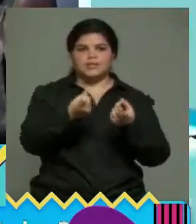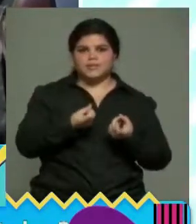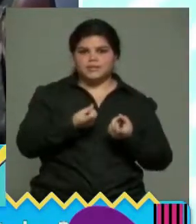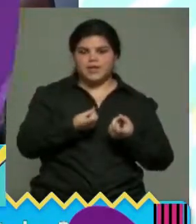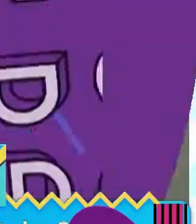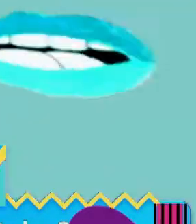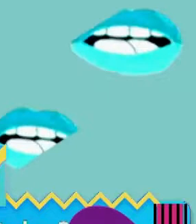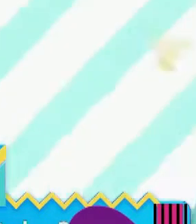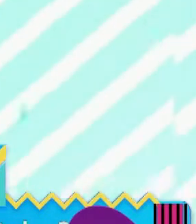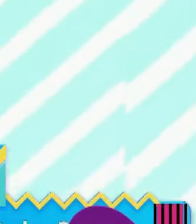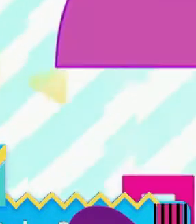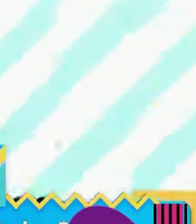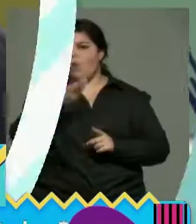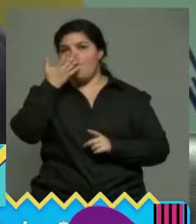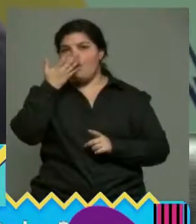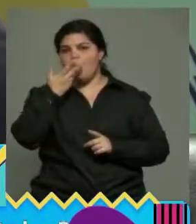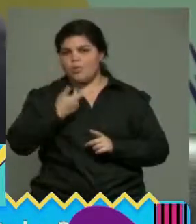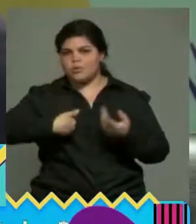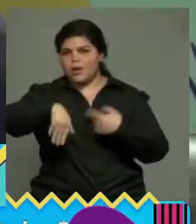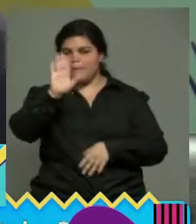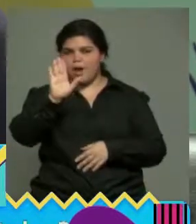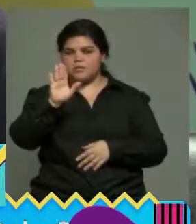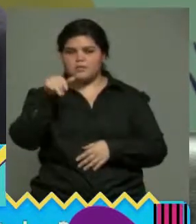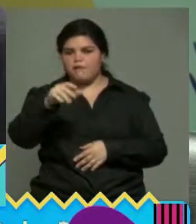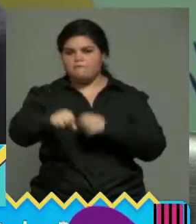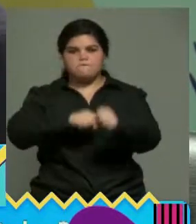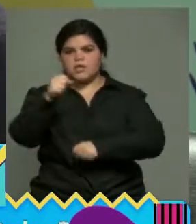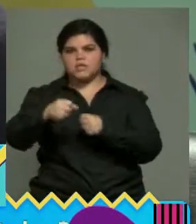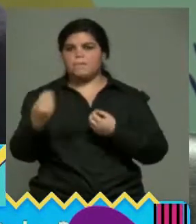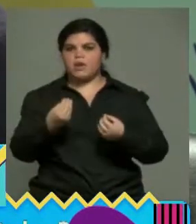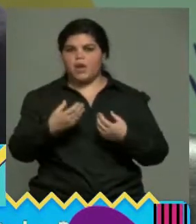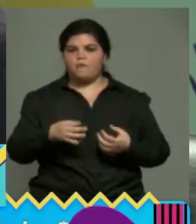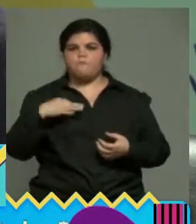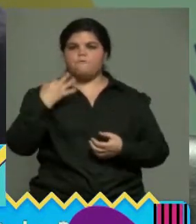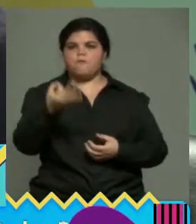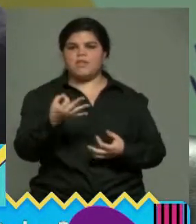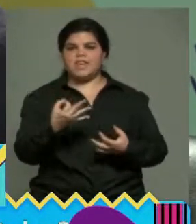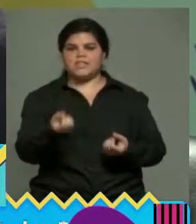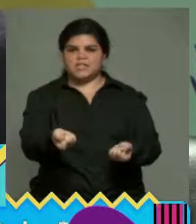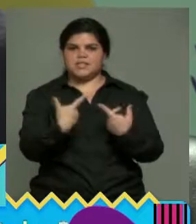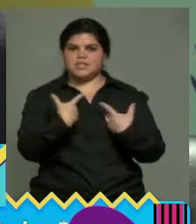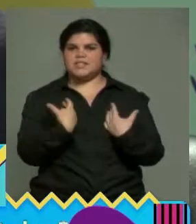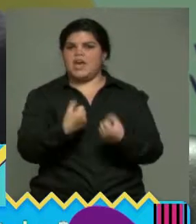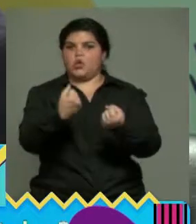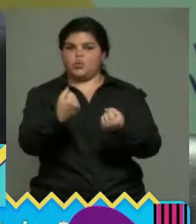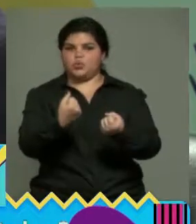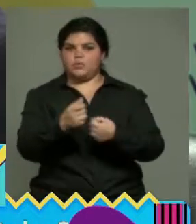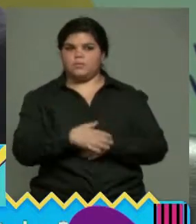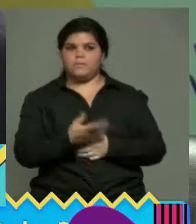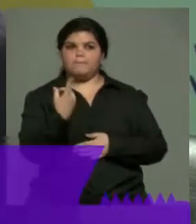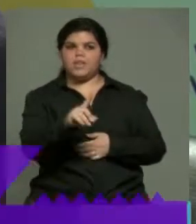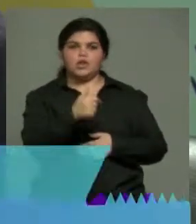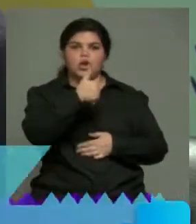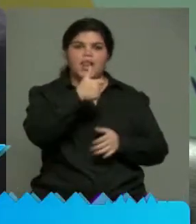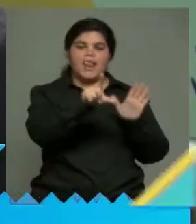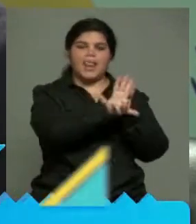más la vida saludable y al aire libre. Pero también es cierto que la 6082 no dice nada respecto de las bicicletas hoy por hoy.